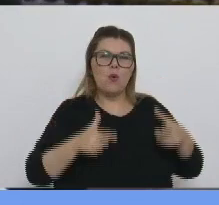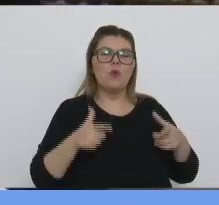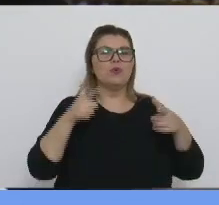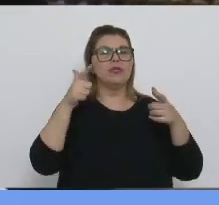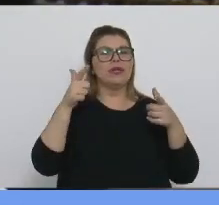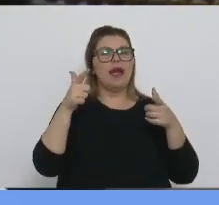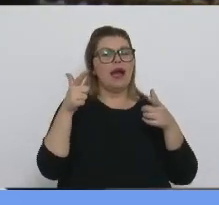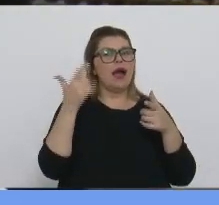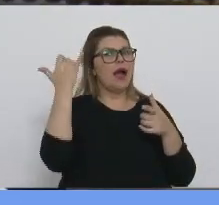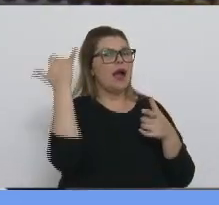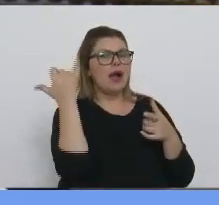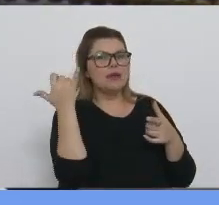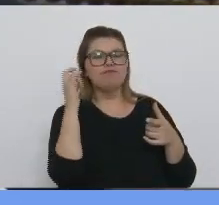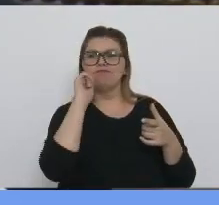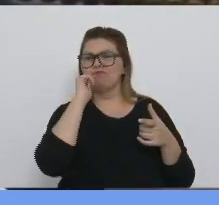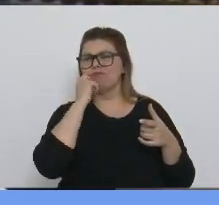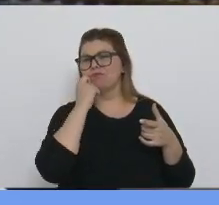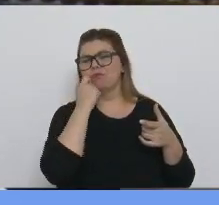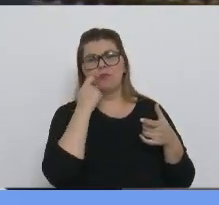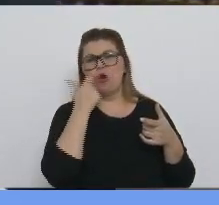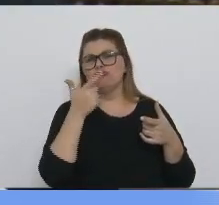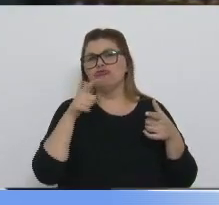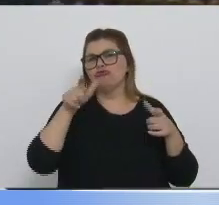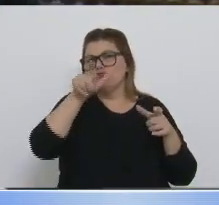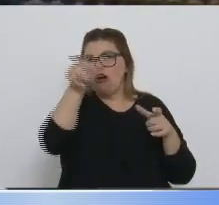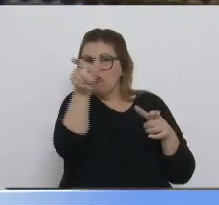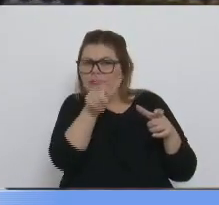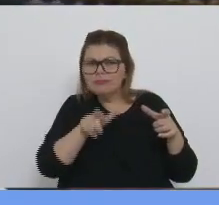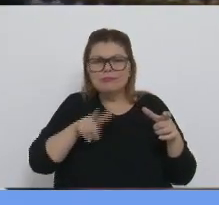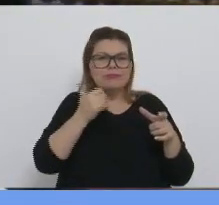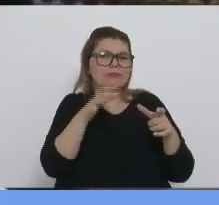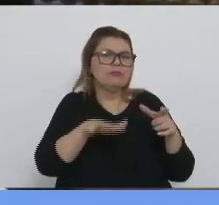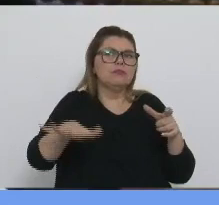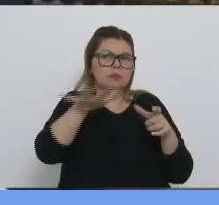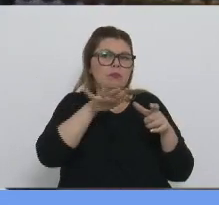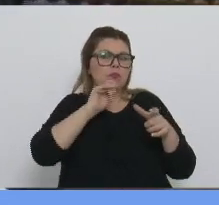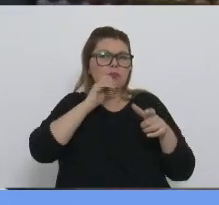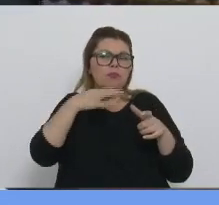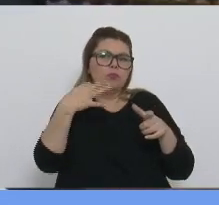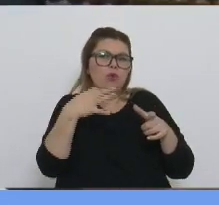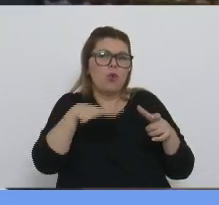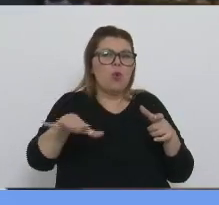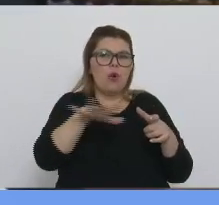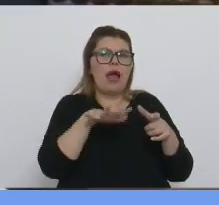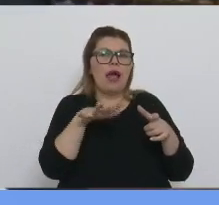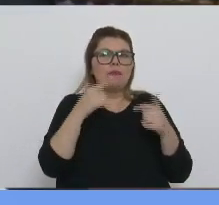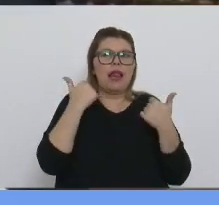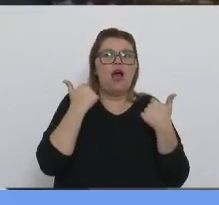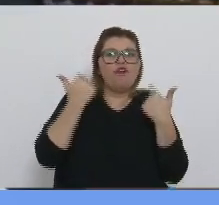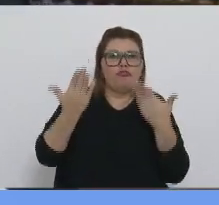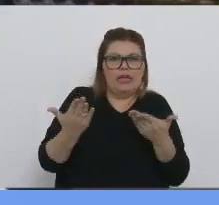tiene un enorme potencial también entre los destinos regionales y nacionales de oferta de ecoturismo